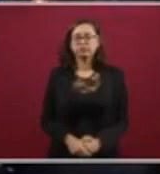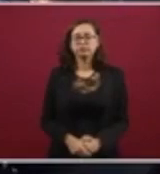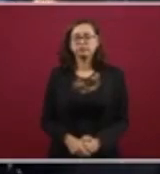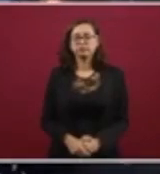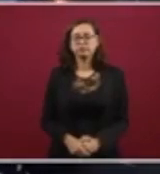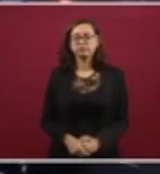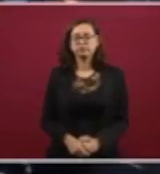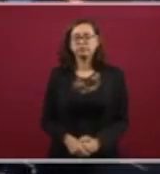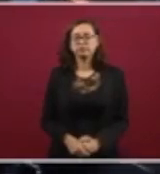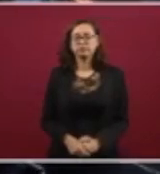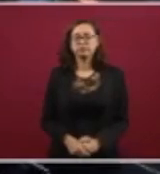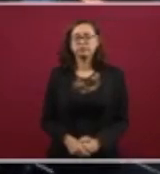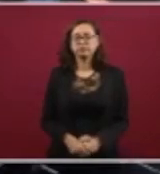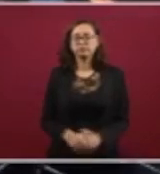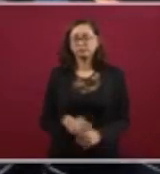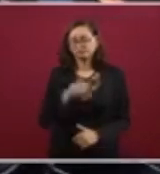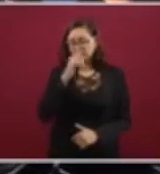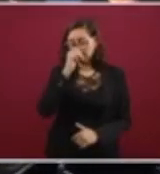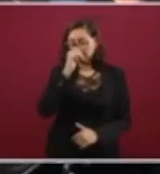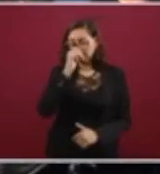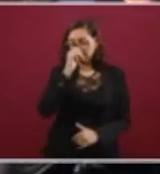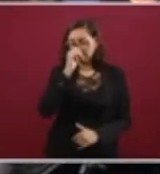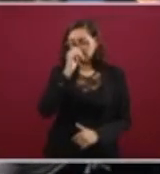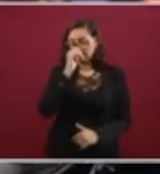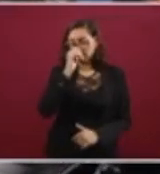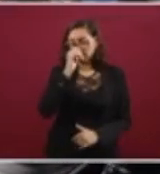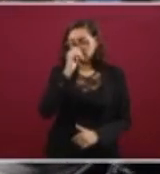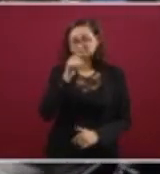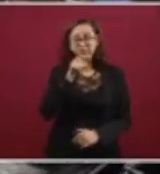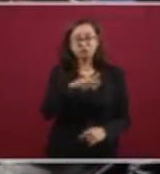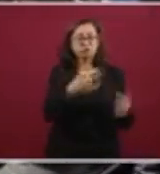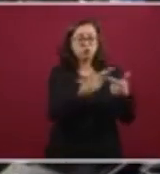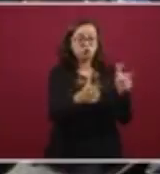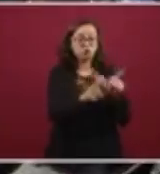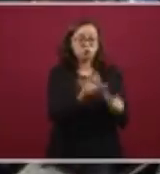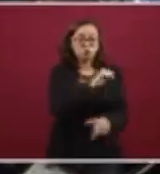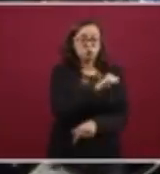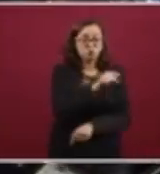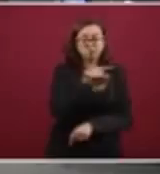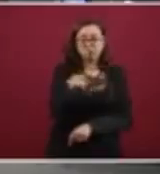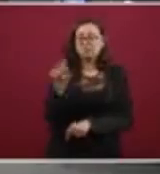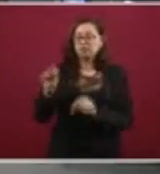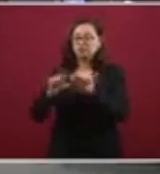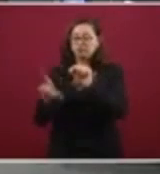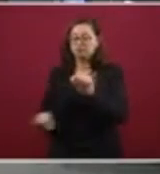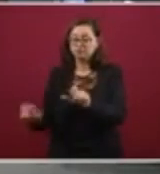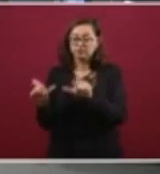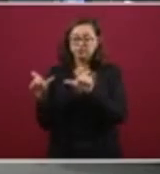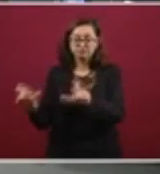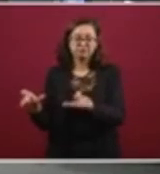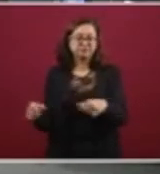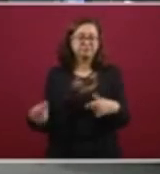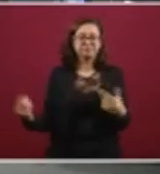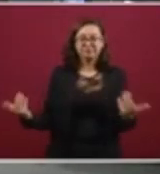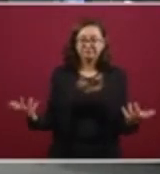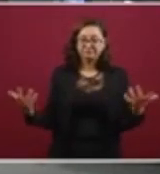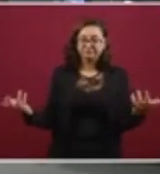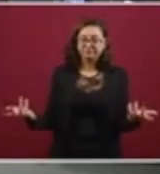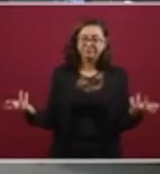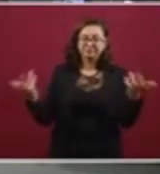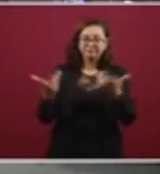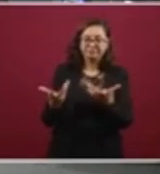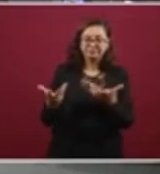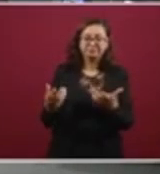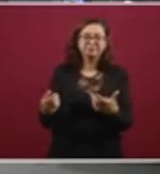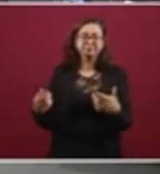un grupo de delincuentes desarmó a la Guardia Nacional en Tlaxcala al asaltar un tren